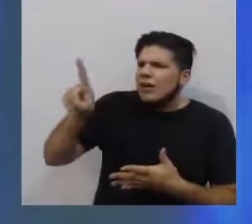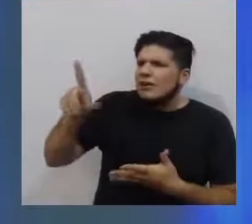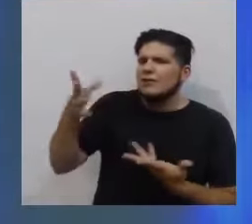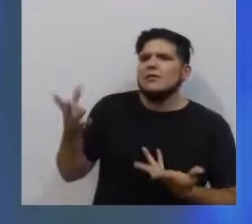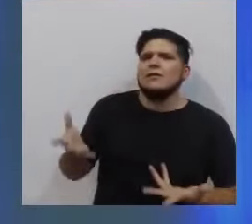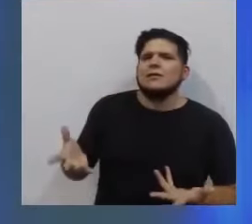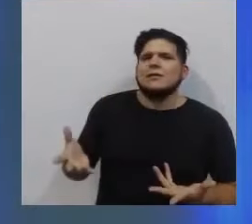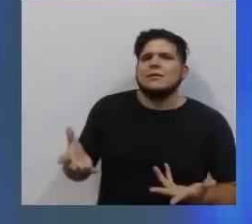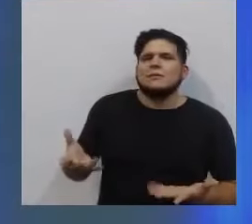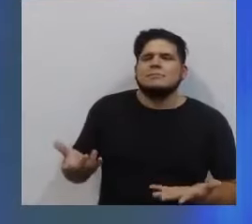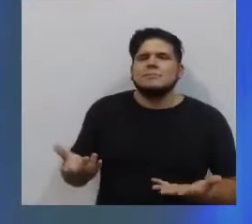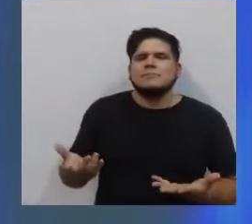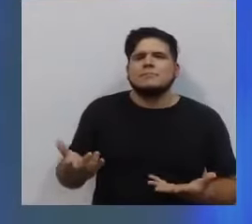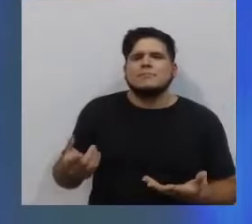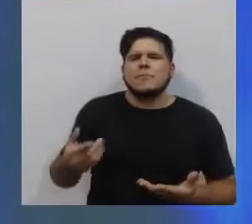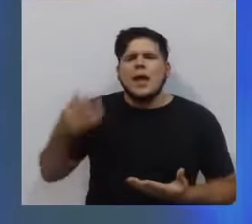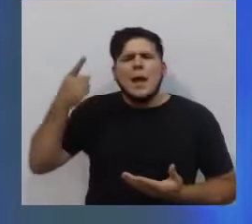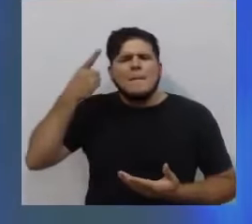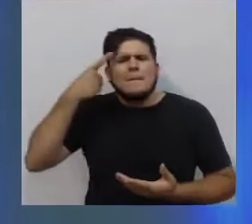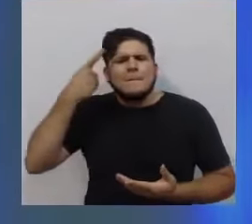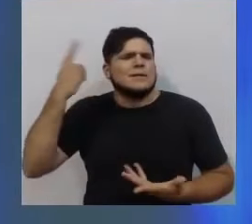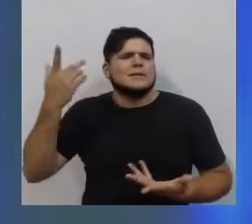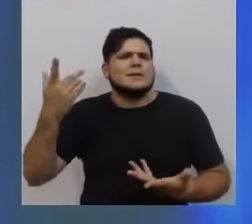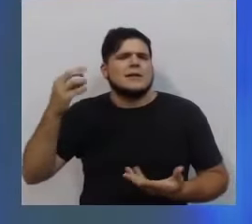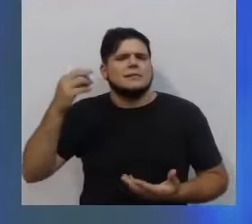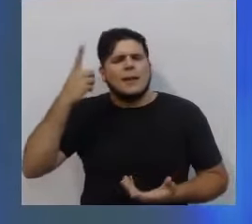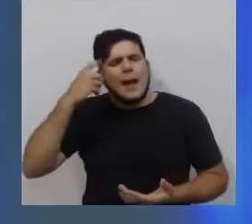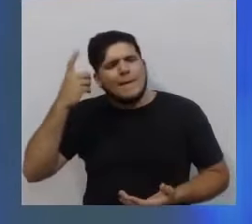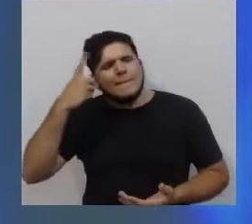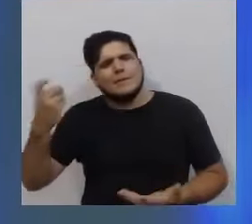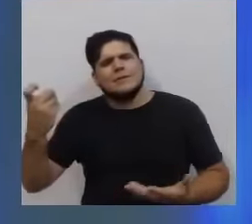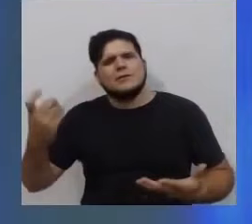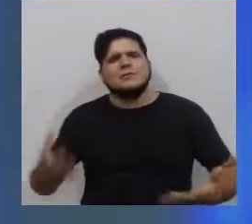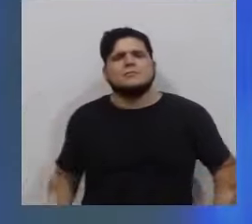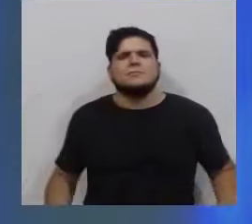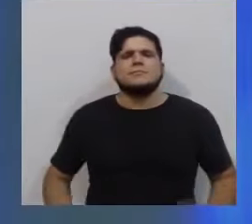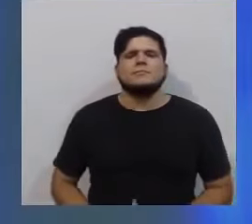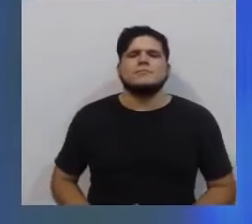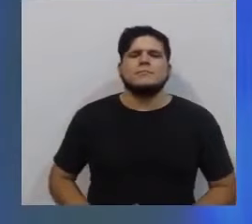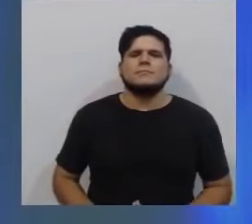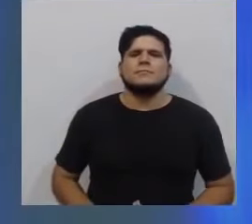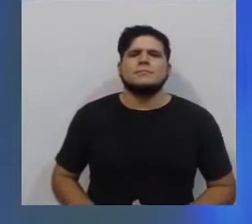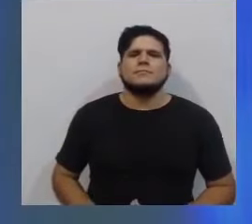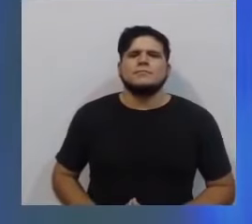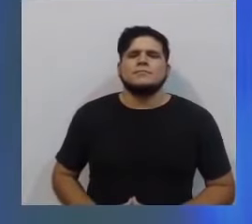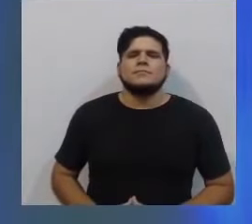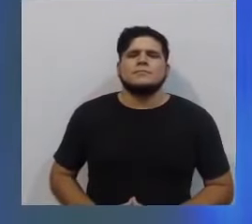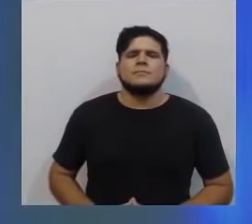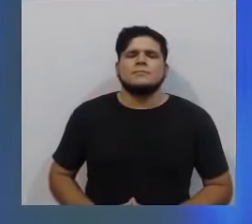noche le va a dar un espacio el apetito al señor y dios quiere de mañana